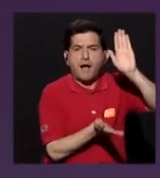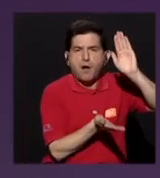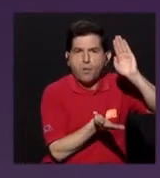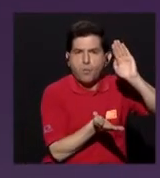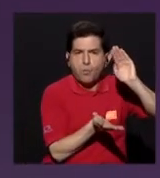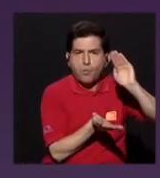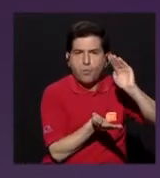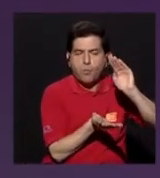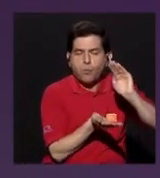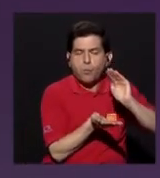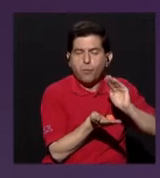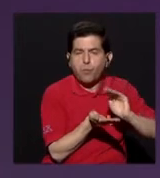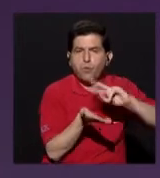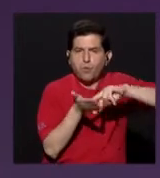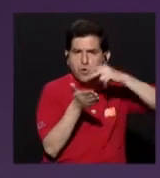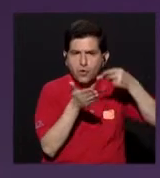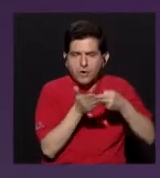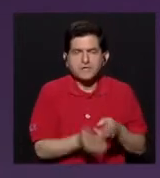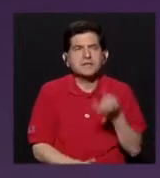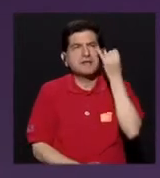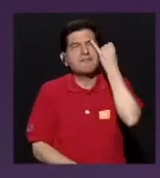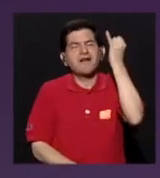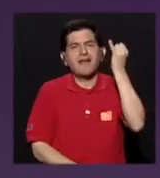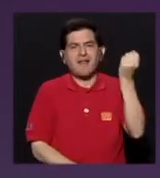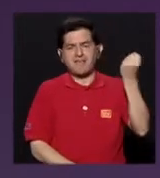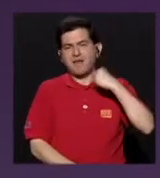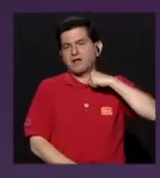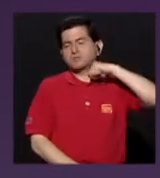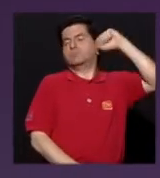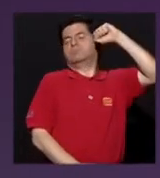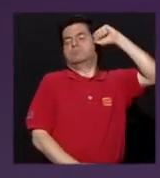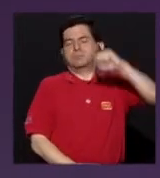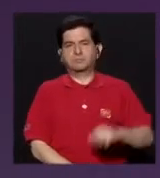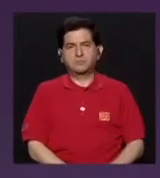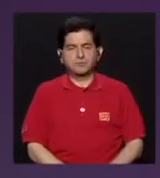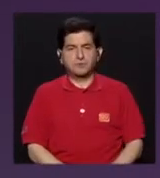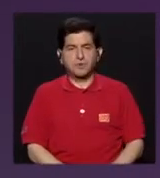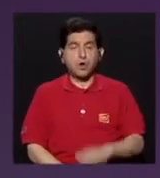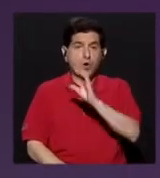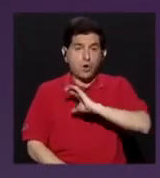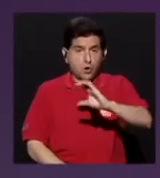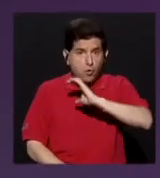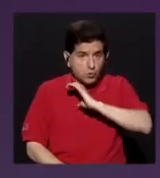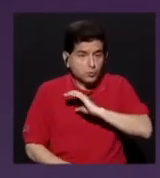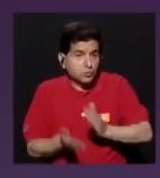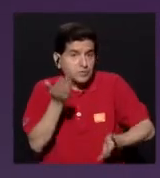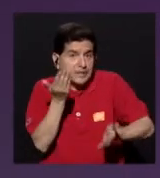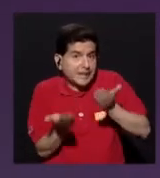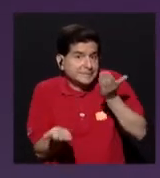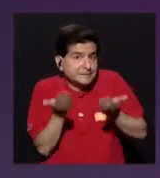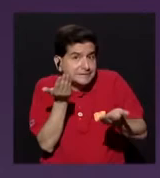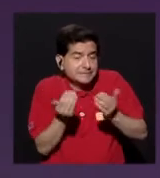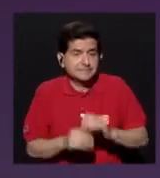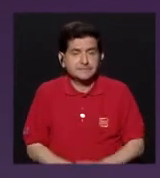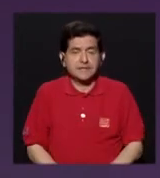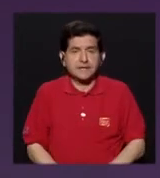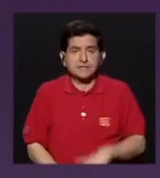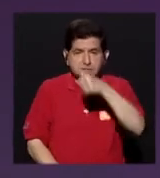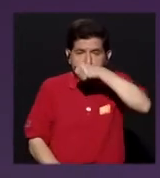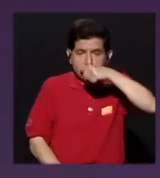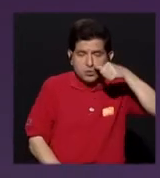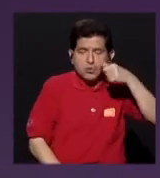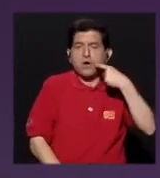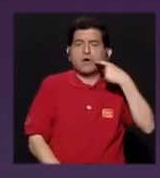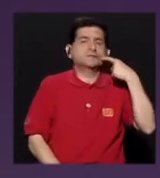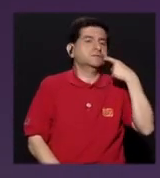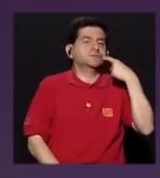disminuimos lo que son la ideación suicida, el suicidio, conductas como son la droga